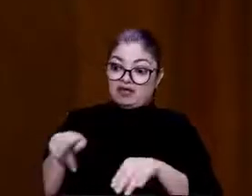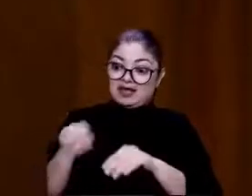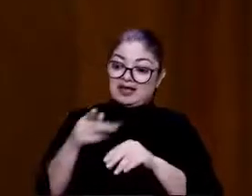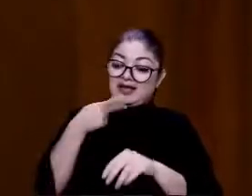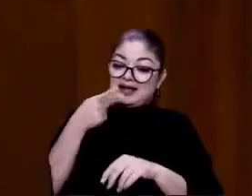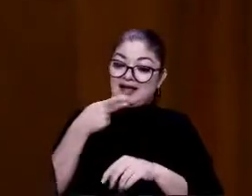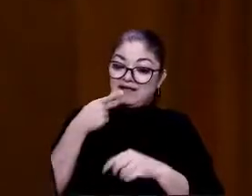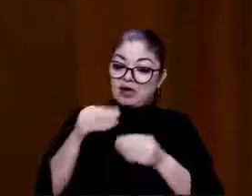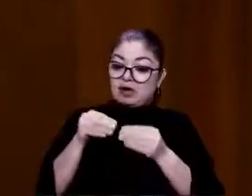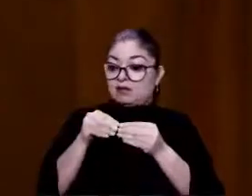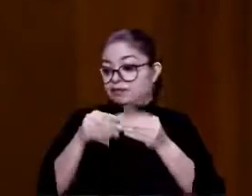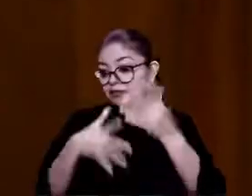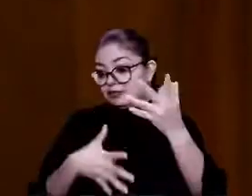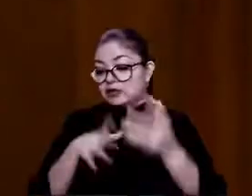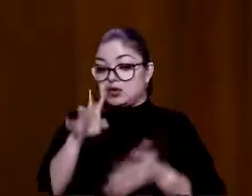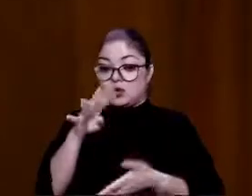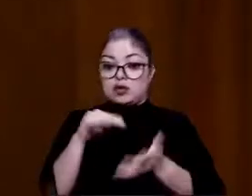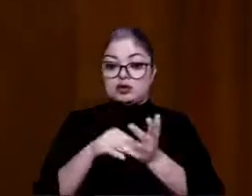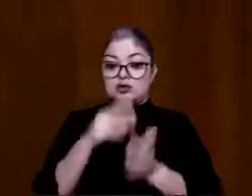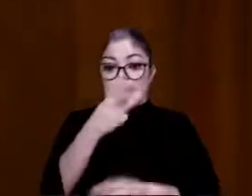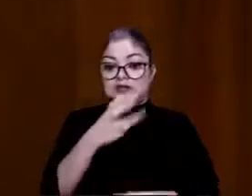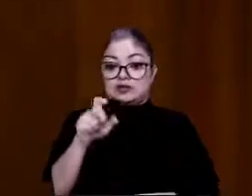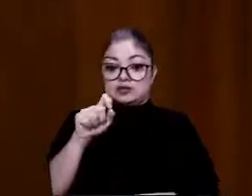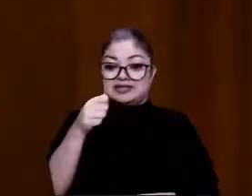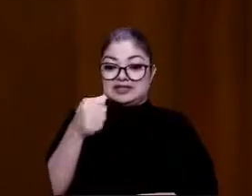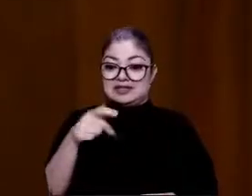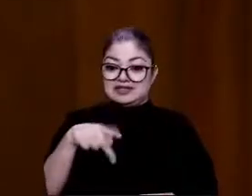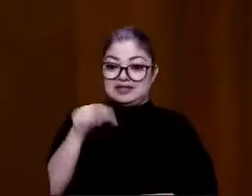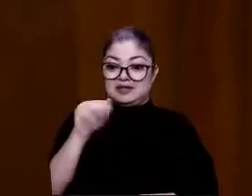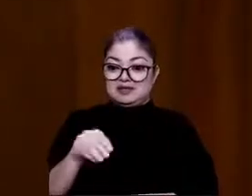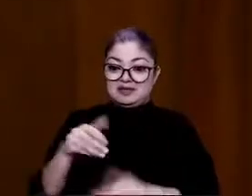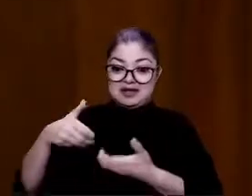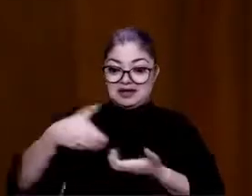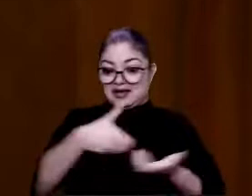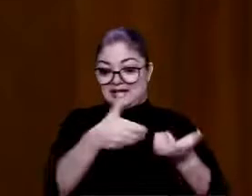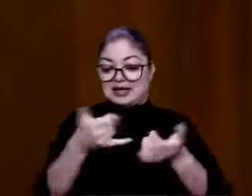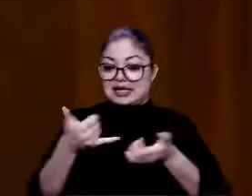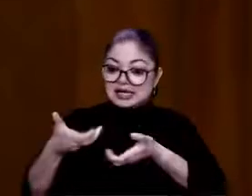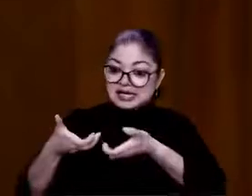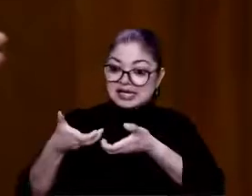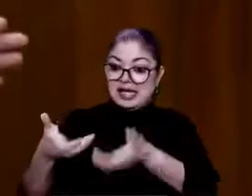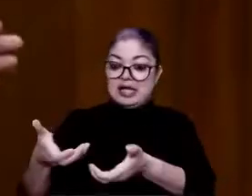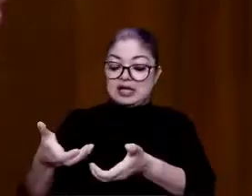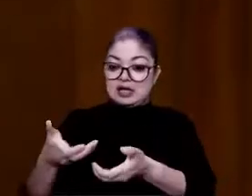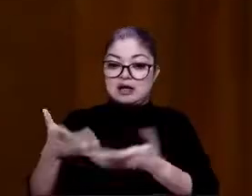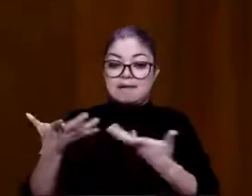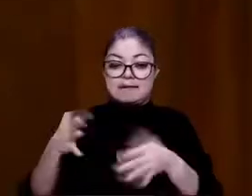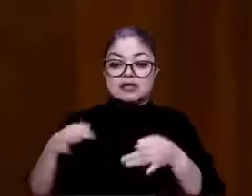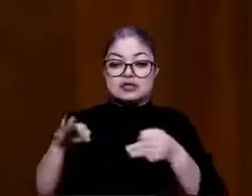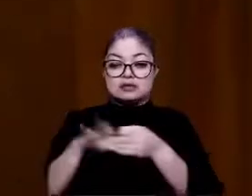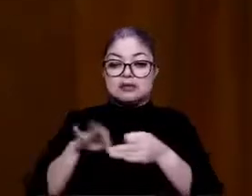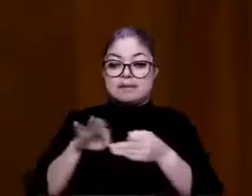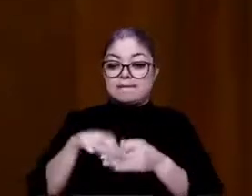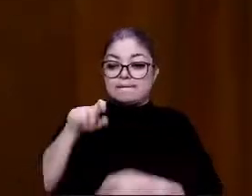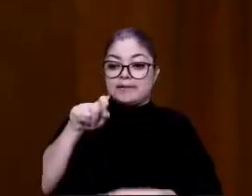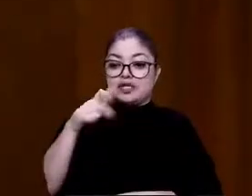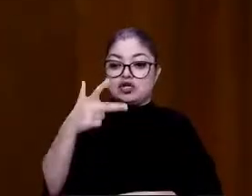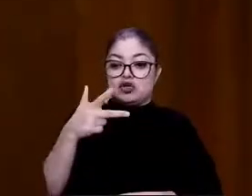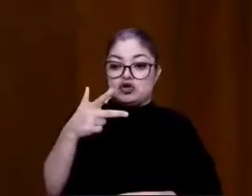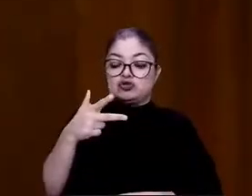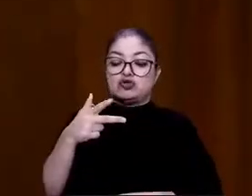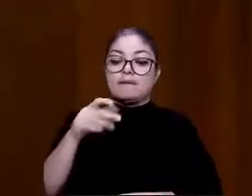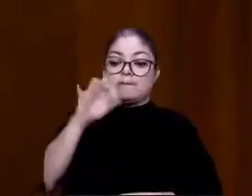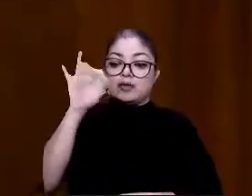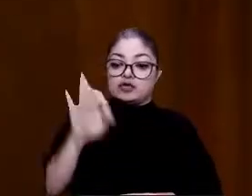para mantener los 4.326 kilómetros de carreteras y vialidades, que representan aproximadamente el 28% de la red